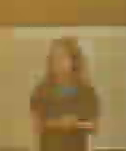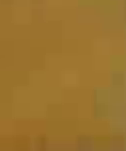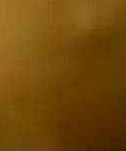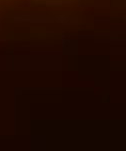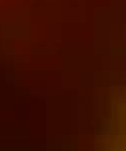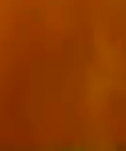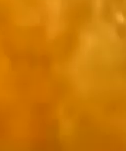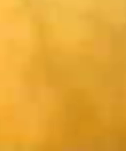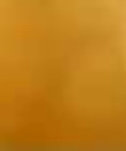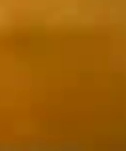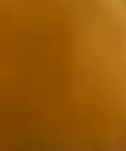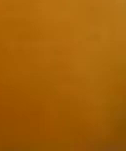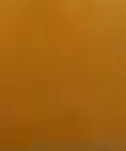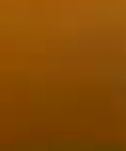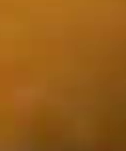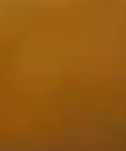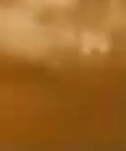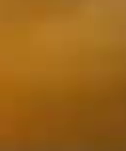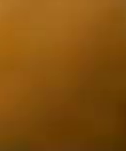aves.